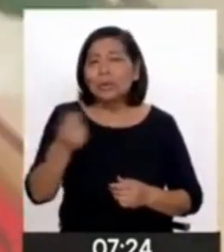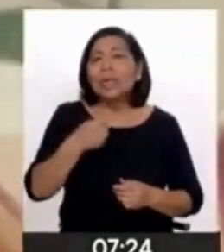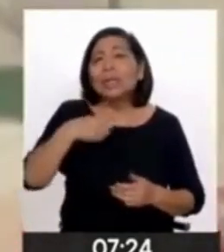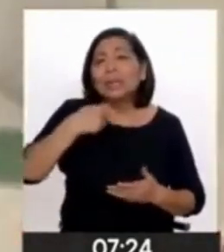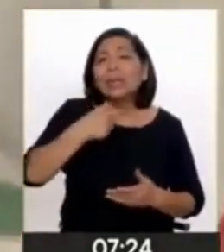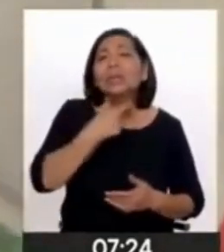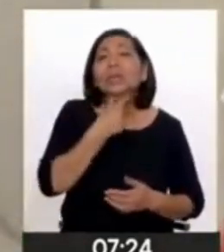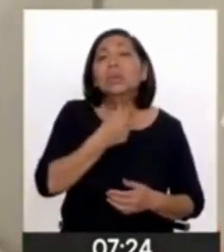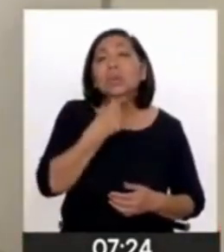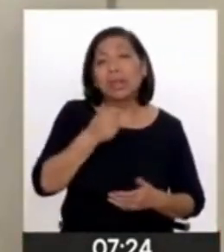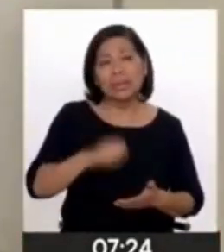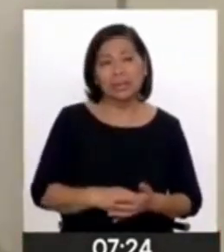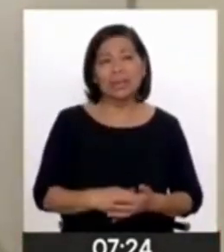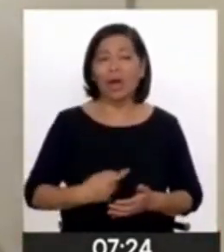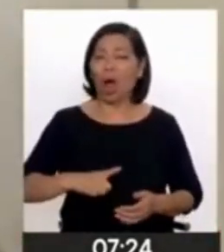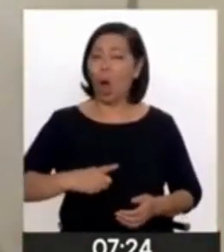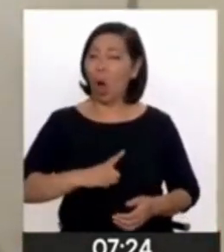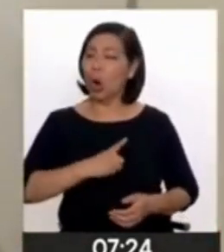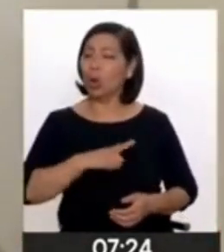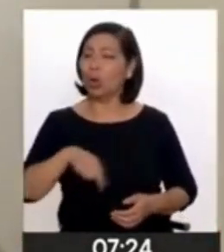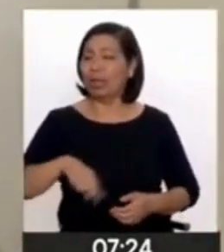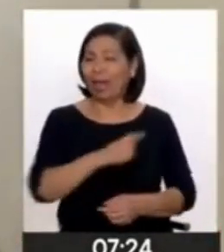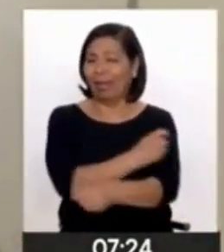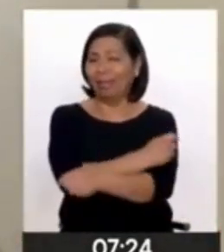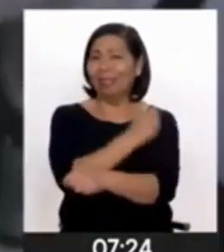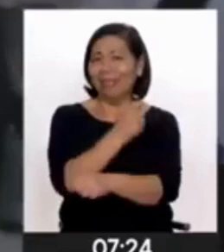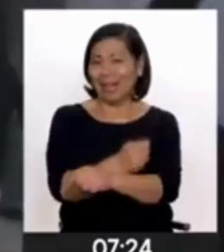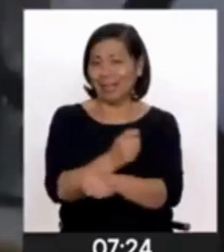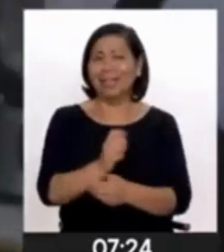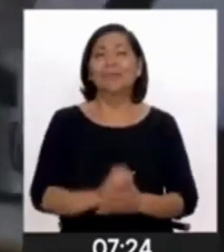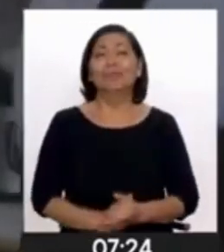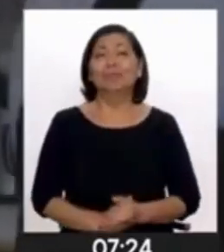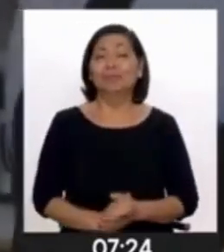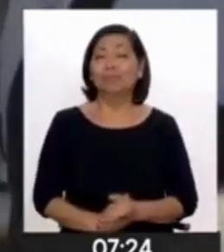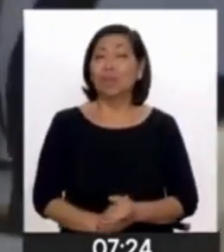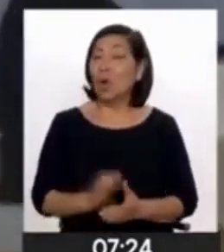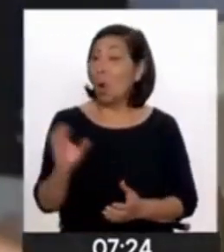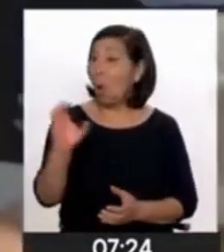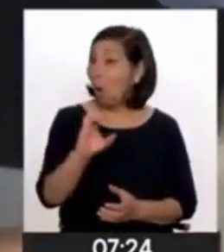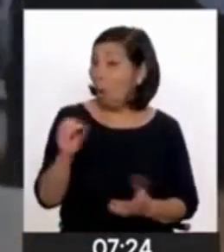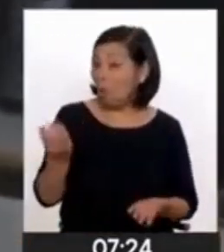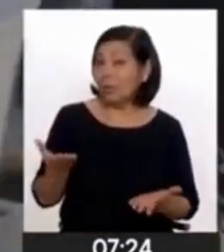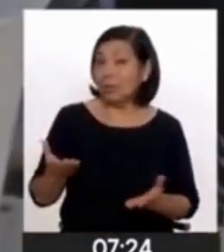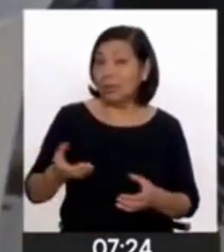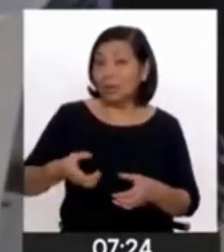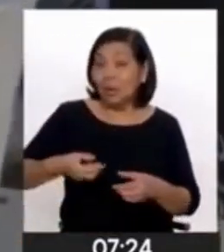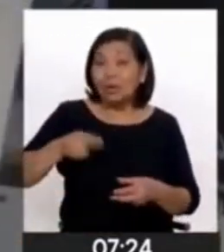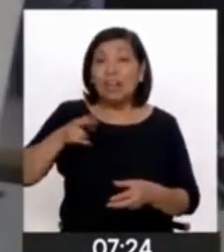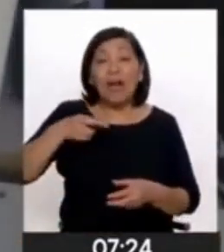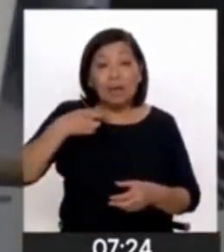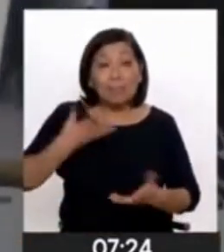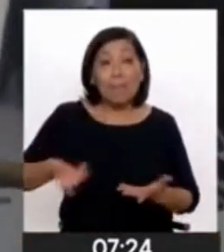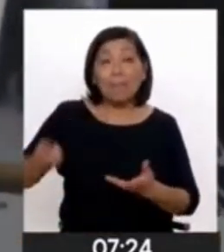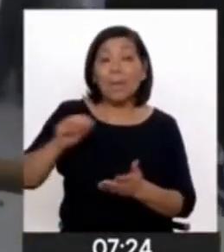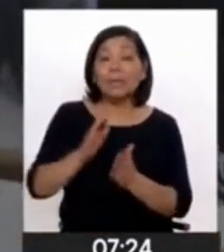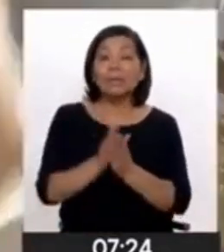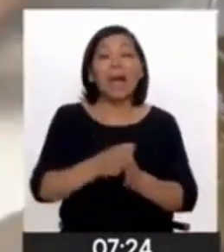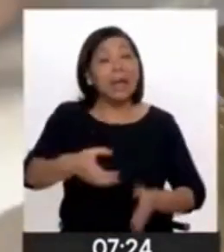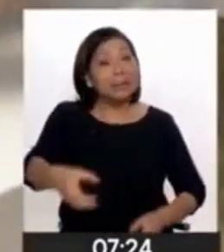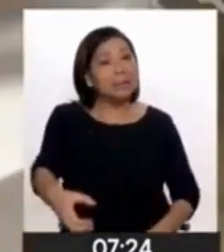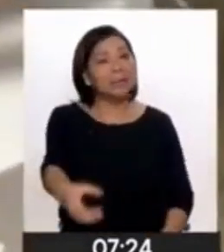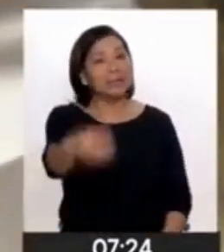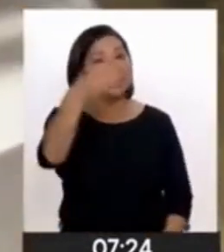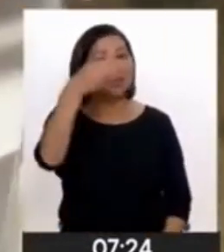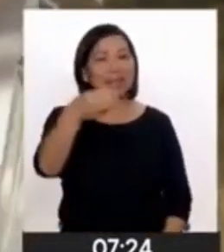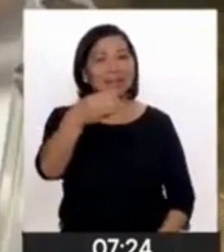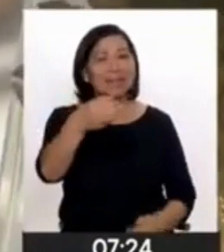hambriento. Orgullo tacneño. O llenar la copa de fino licor de Damasco para decir salud